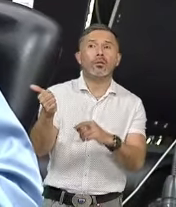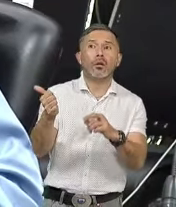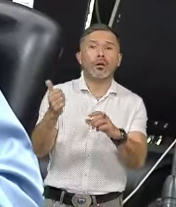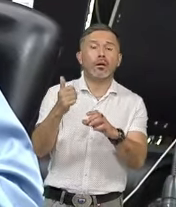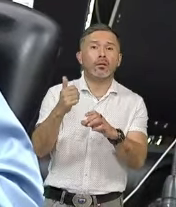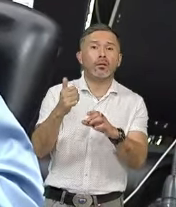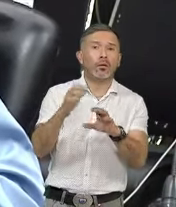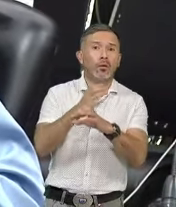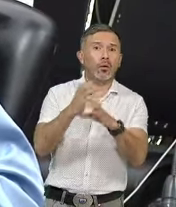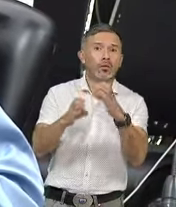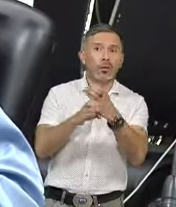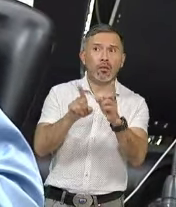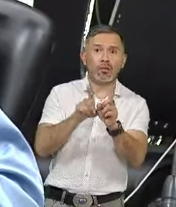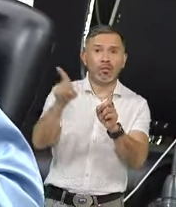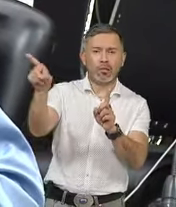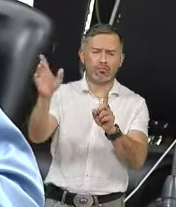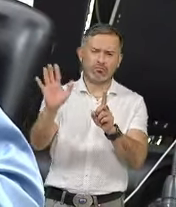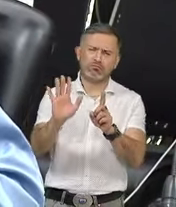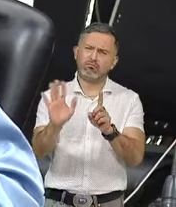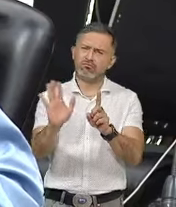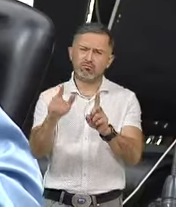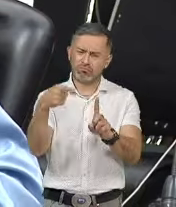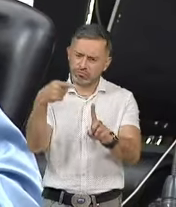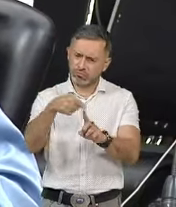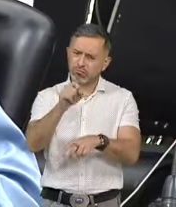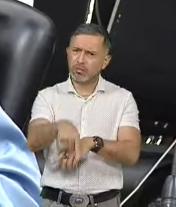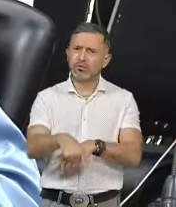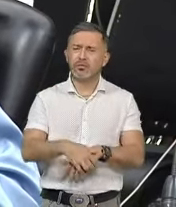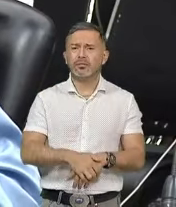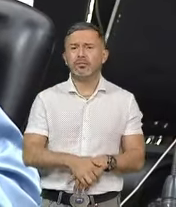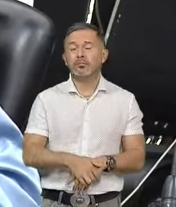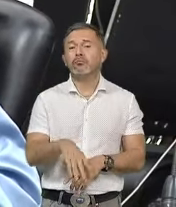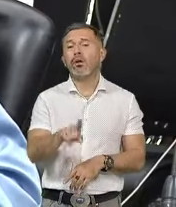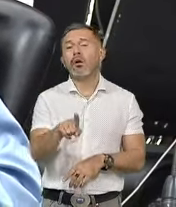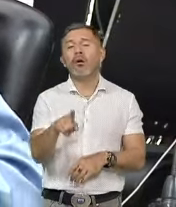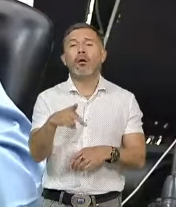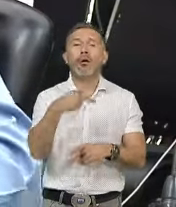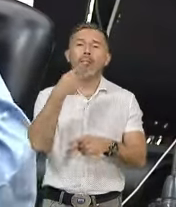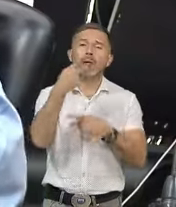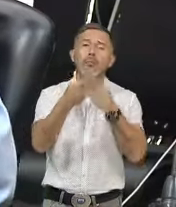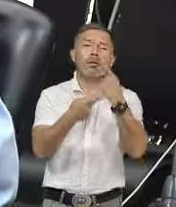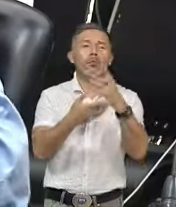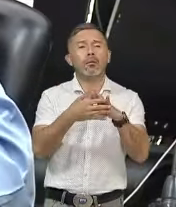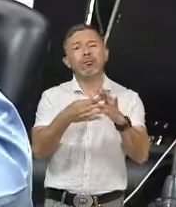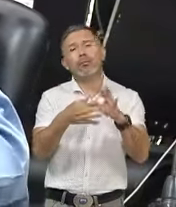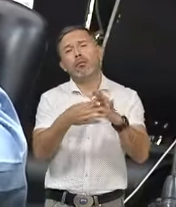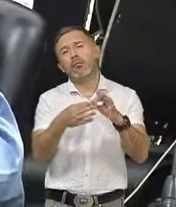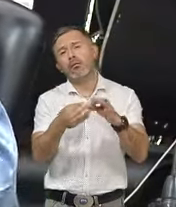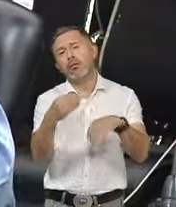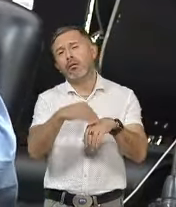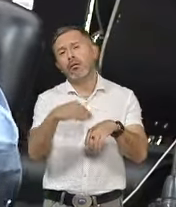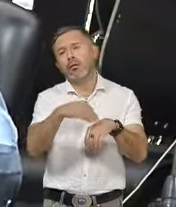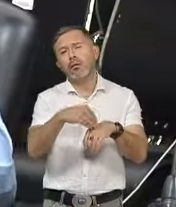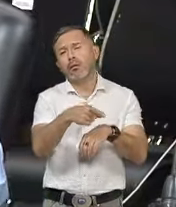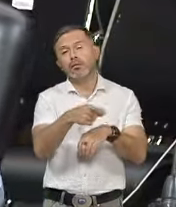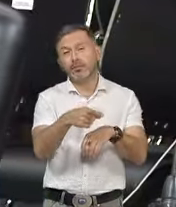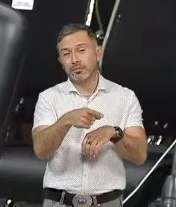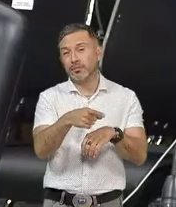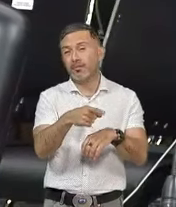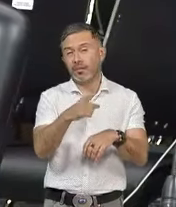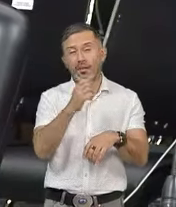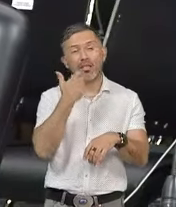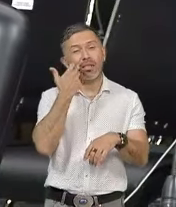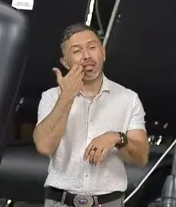cosa pero que no vengan con el cuentito es una faramalla Para ir